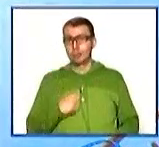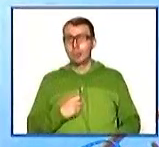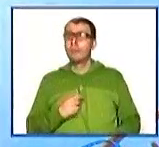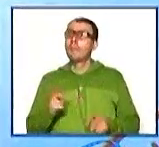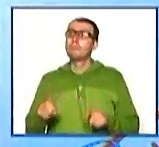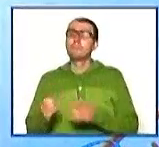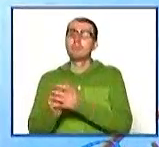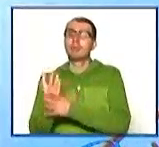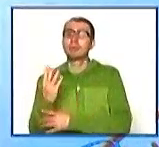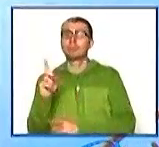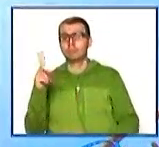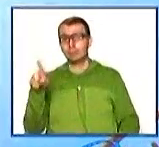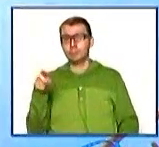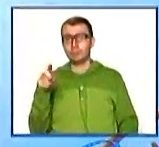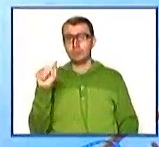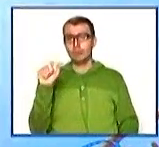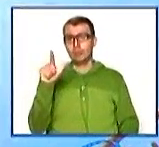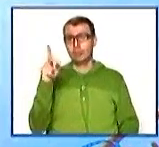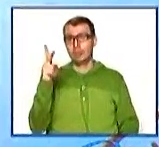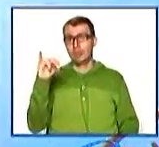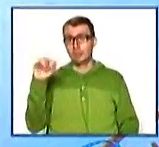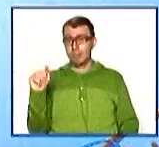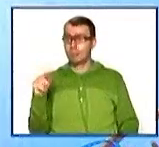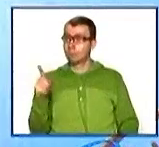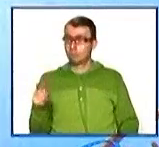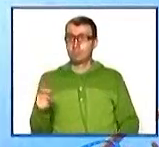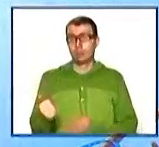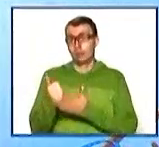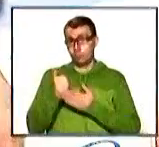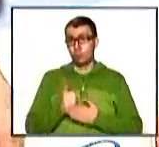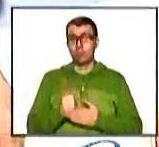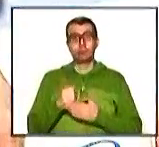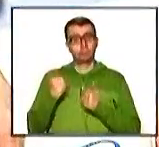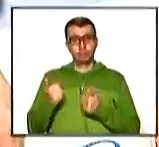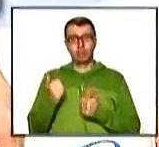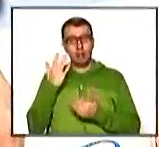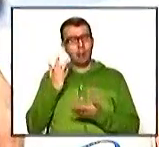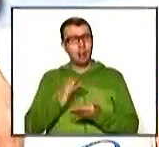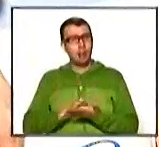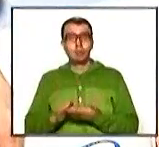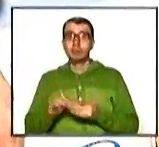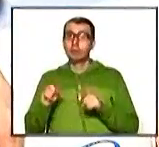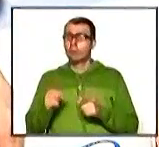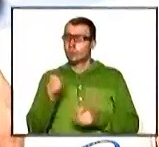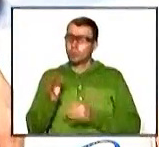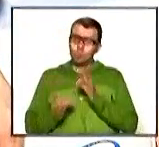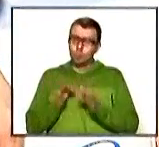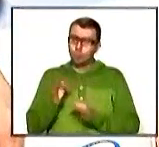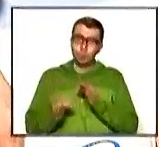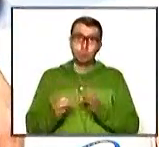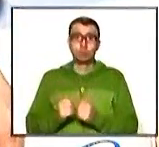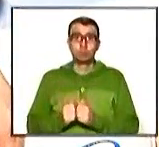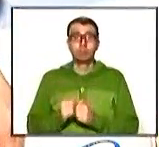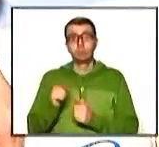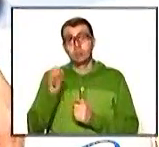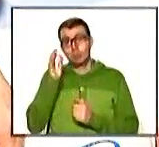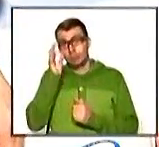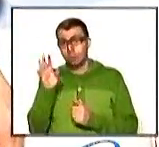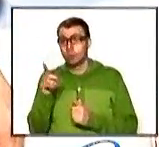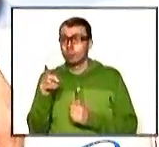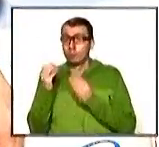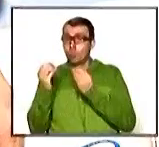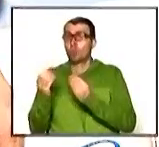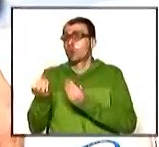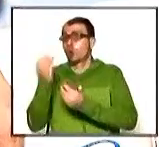es un producto muy bueno. Tiene propiedades astringentes. Se debe manejar con mucho cuidado porque es de concentración muy